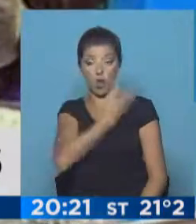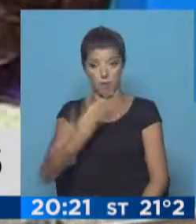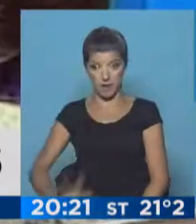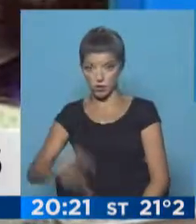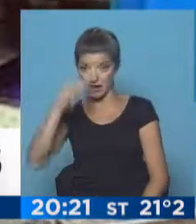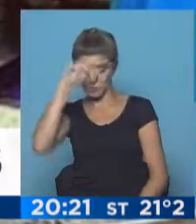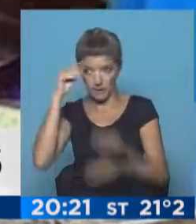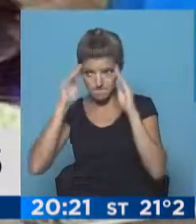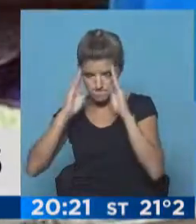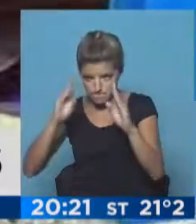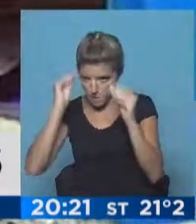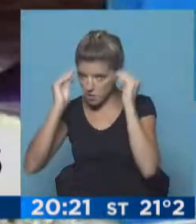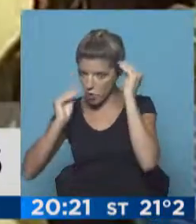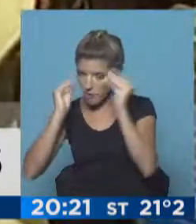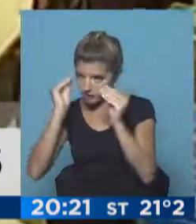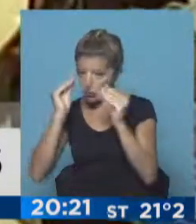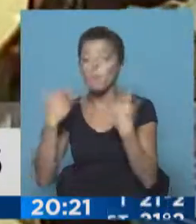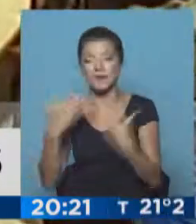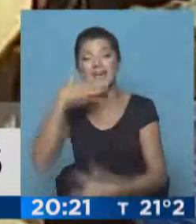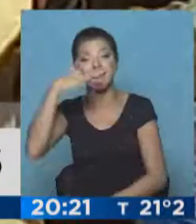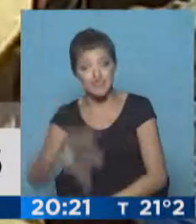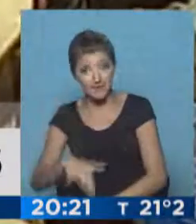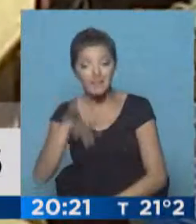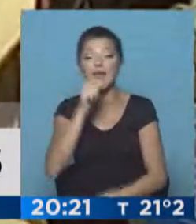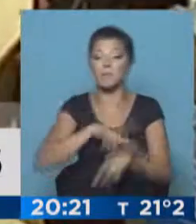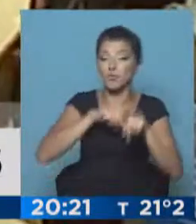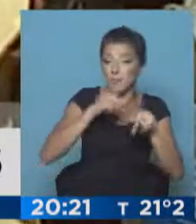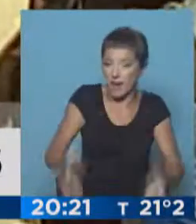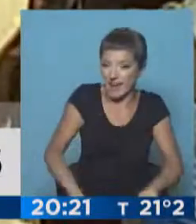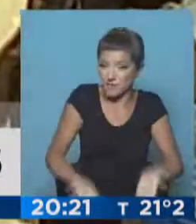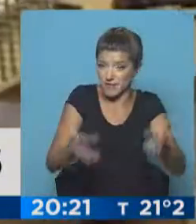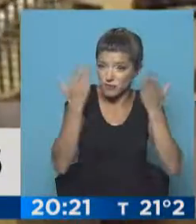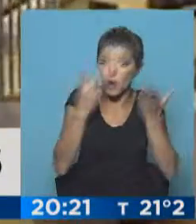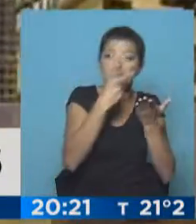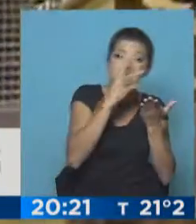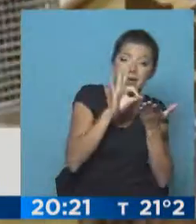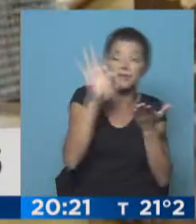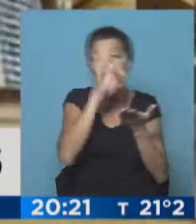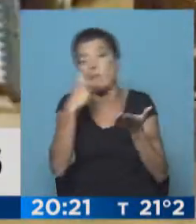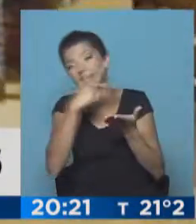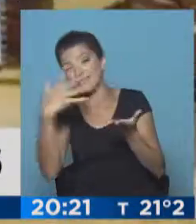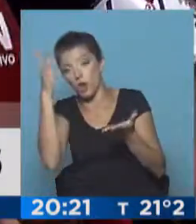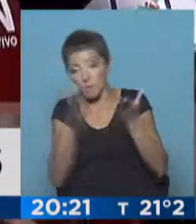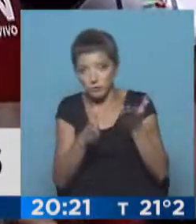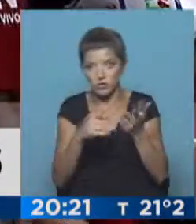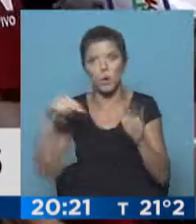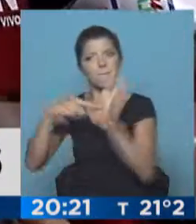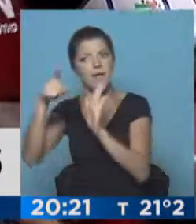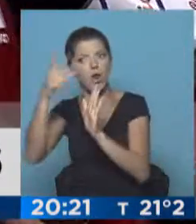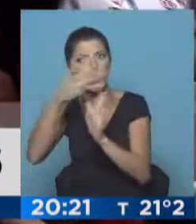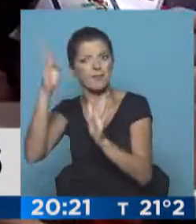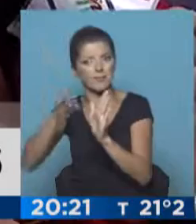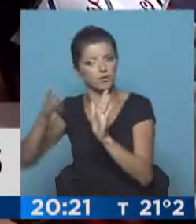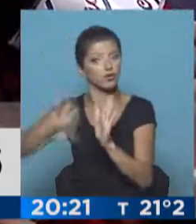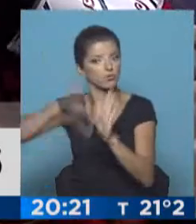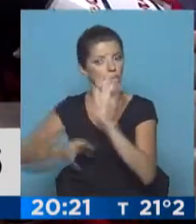con preocupación al interpretar que las metas inflacionarias se ubican entre un 20 y un 25%. Ahora, que quede